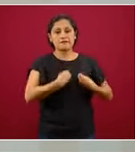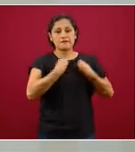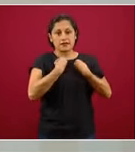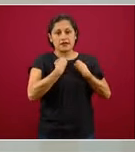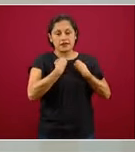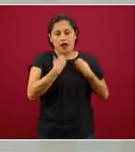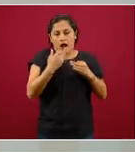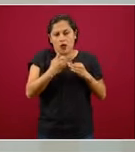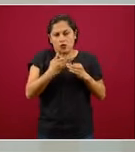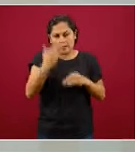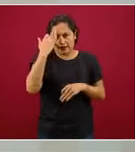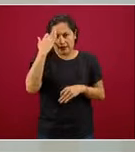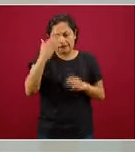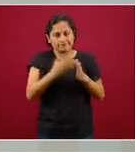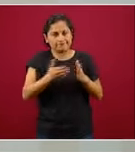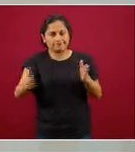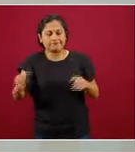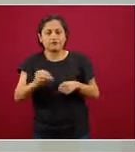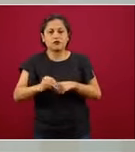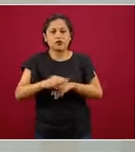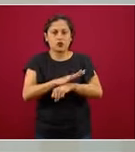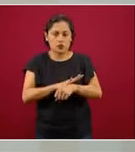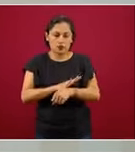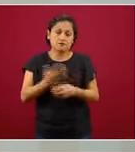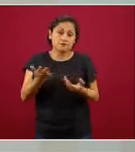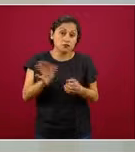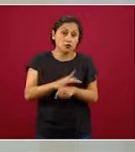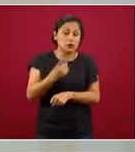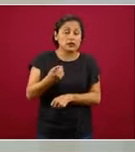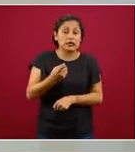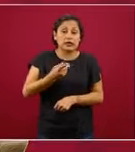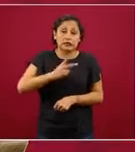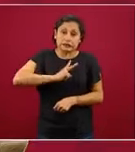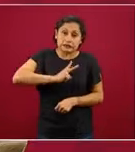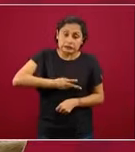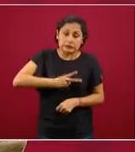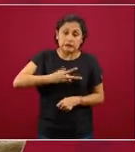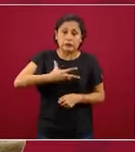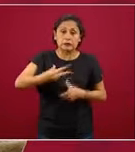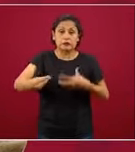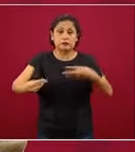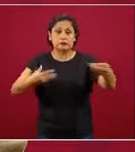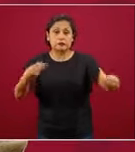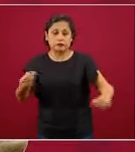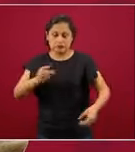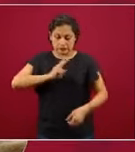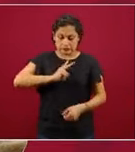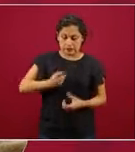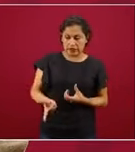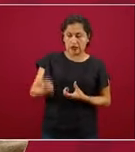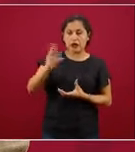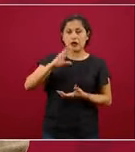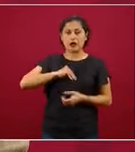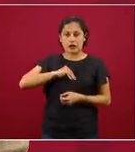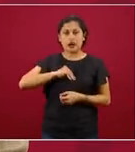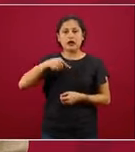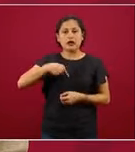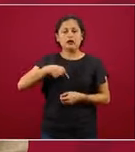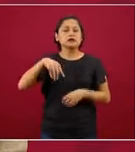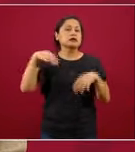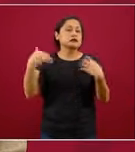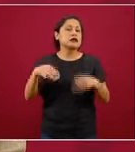la epidemia, esta epidemia de COVID causada por un virus que tiene la potencialidad de causar un daño grave y la